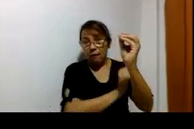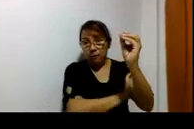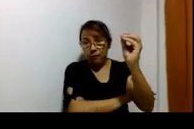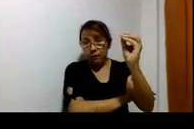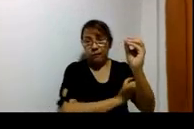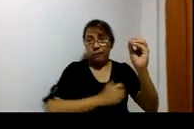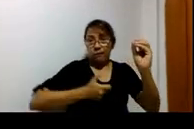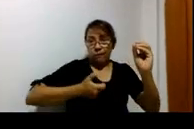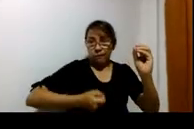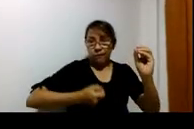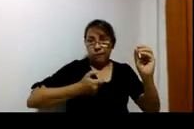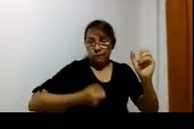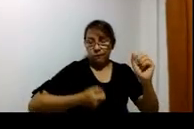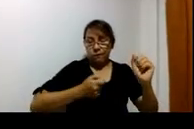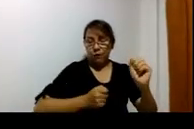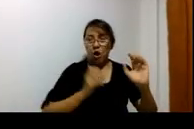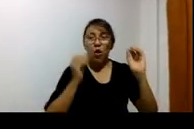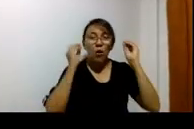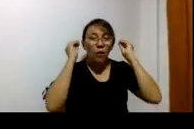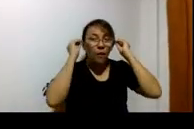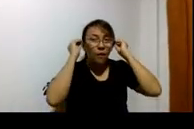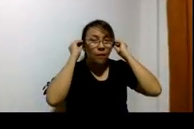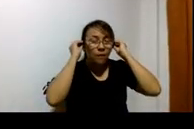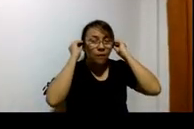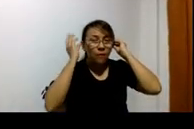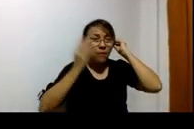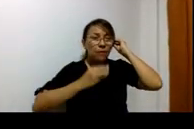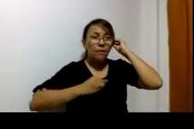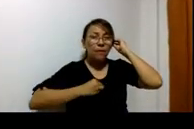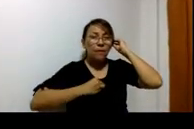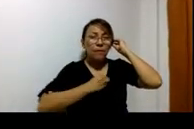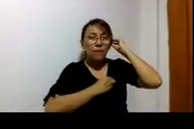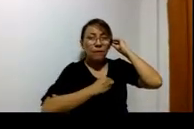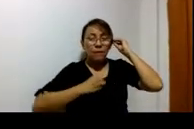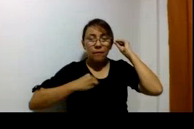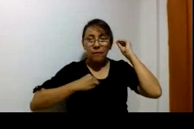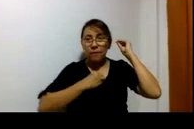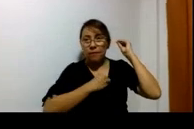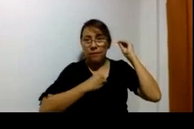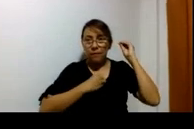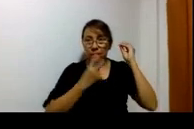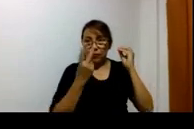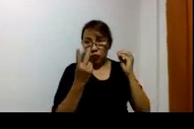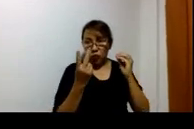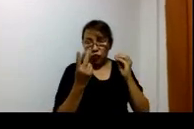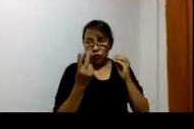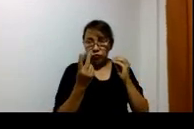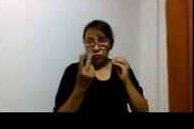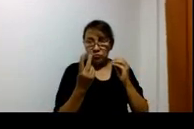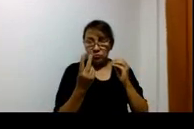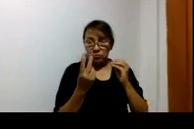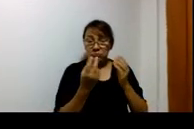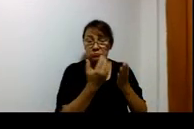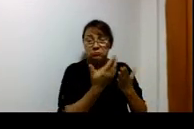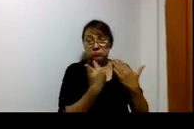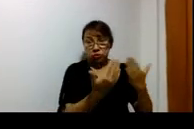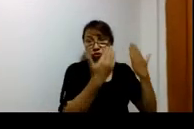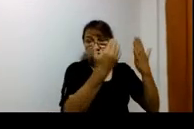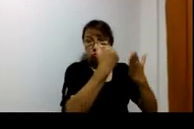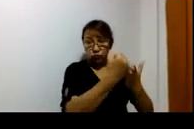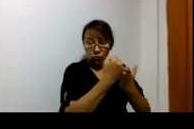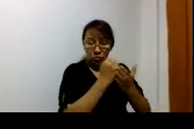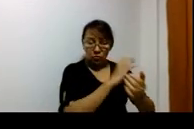fonendoscopio o estetoscopio. Estas dos cosas juntas nos van a ayudar a dar una toma de presión arterial. Lo importante